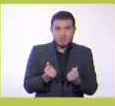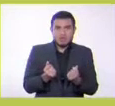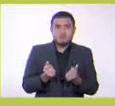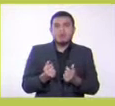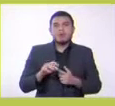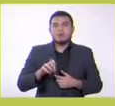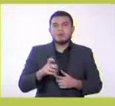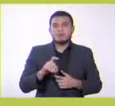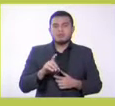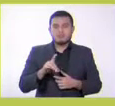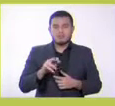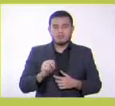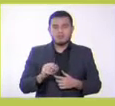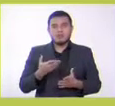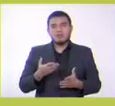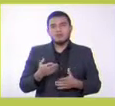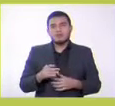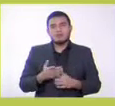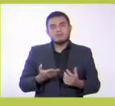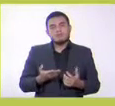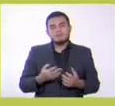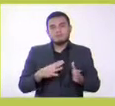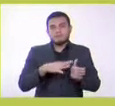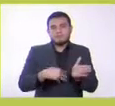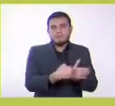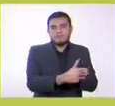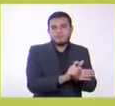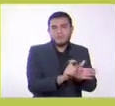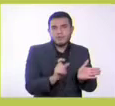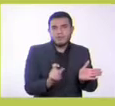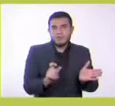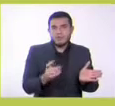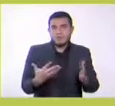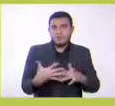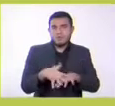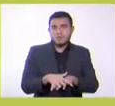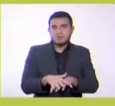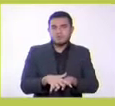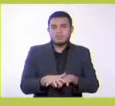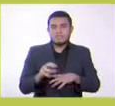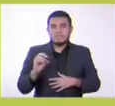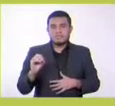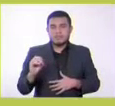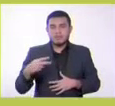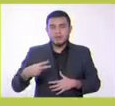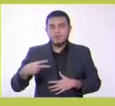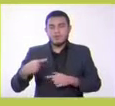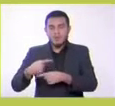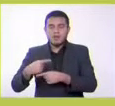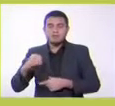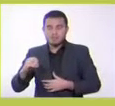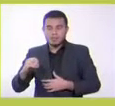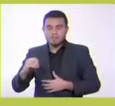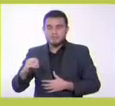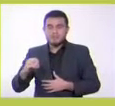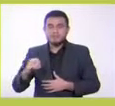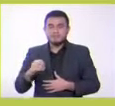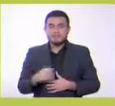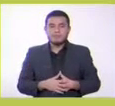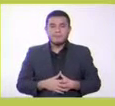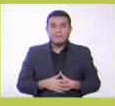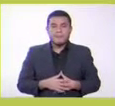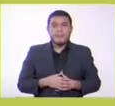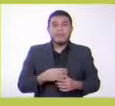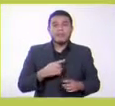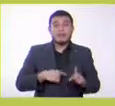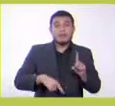los elementos de un compuesto es 0. La suma